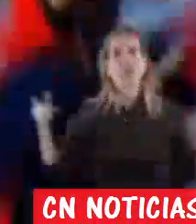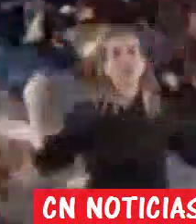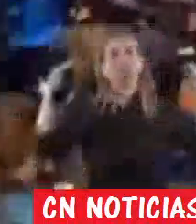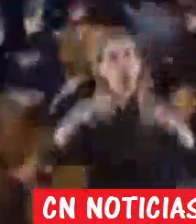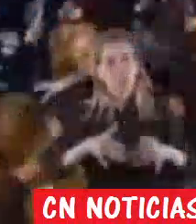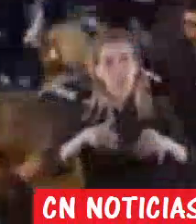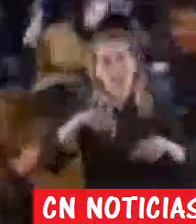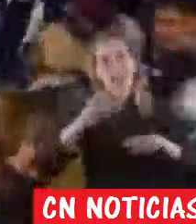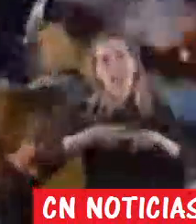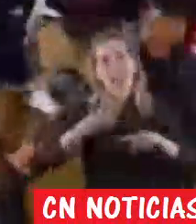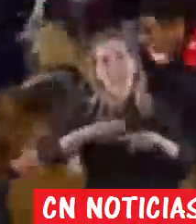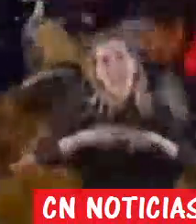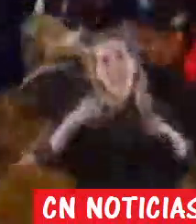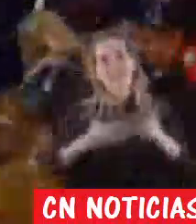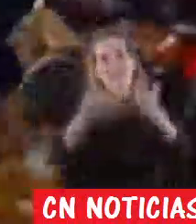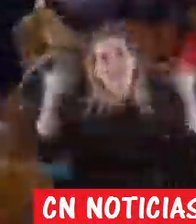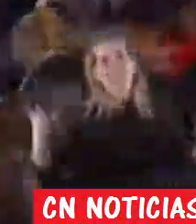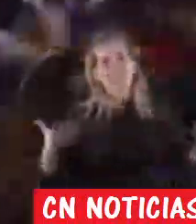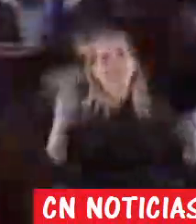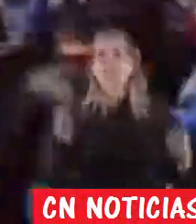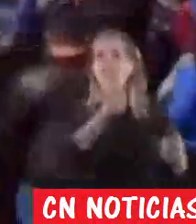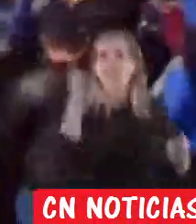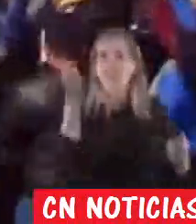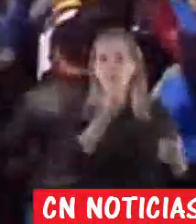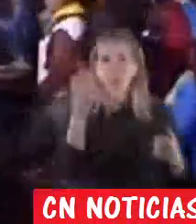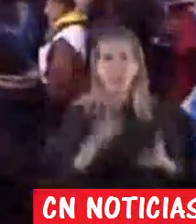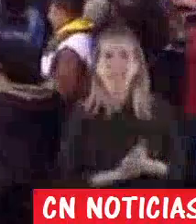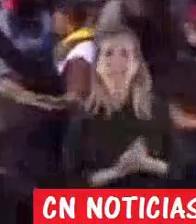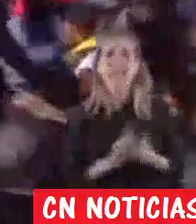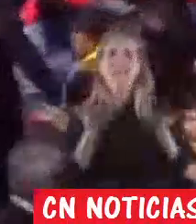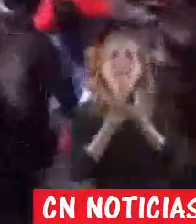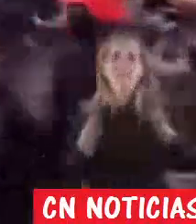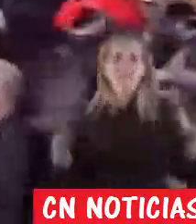habernos acompañado en este día tan importante